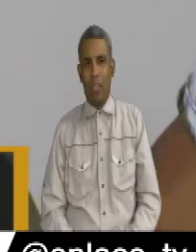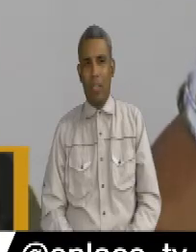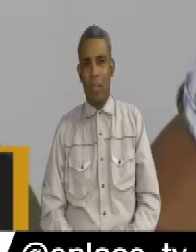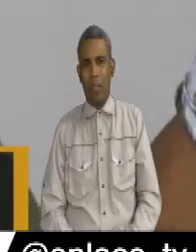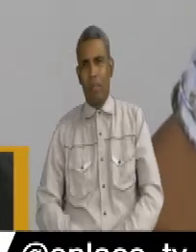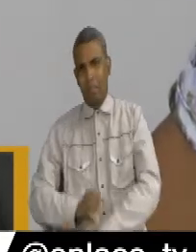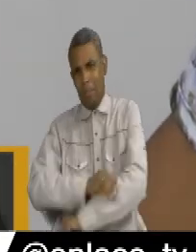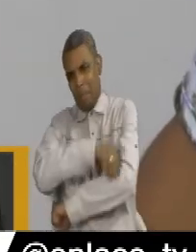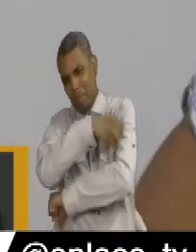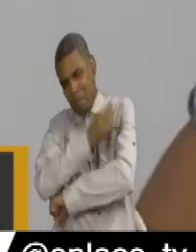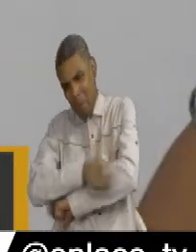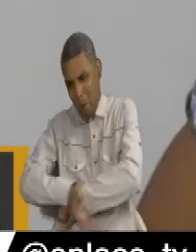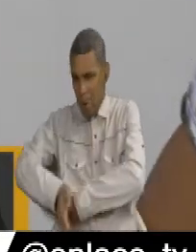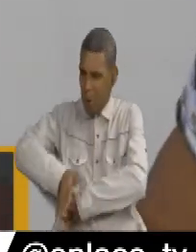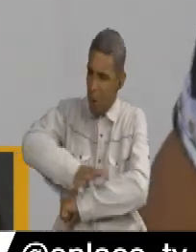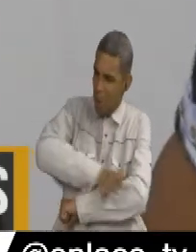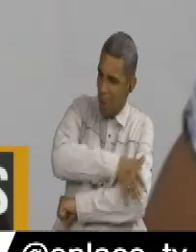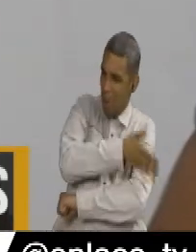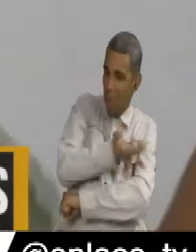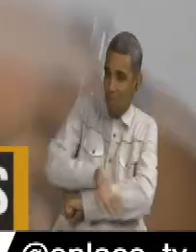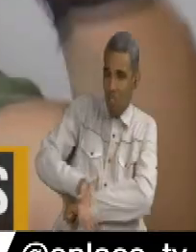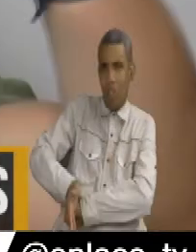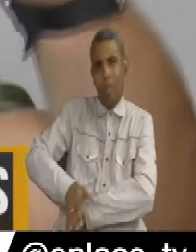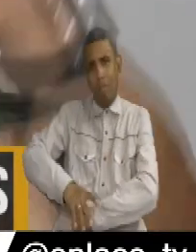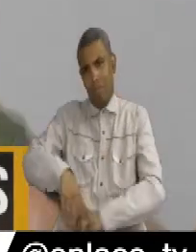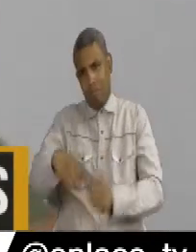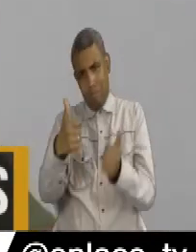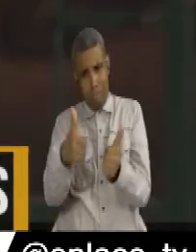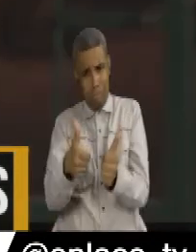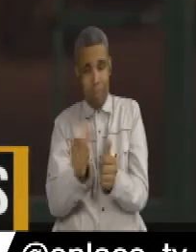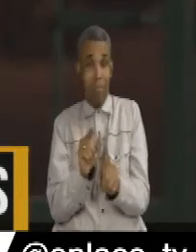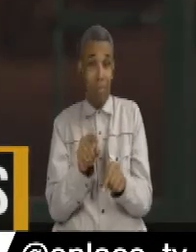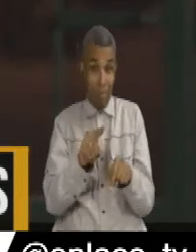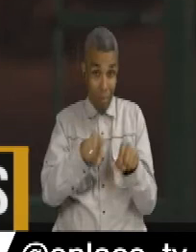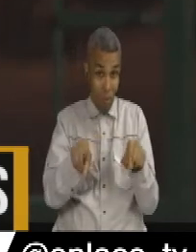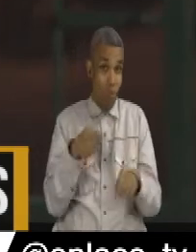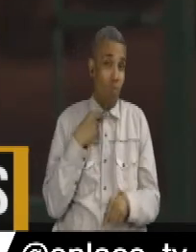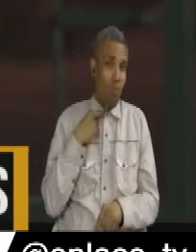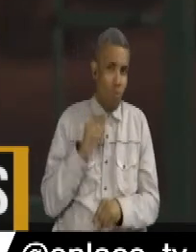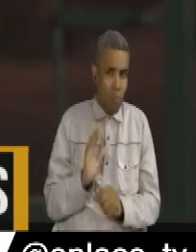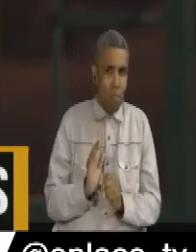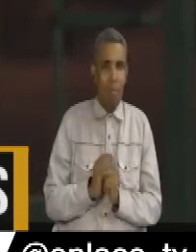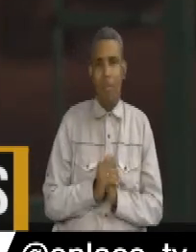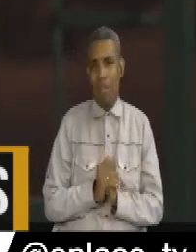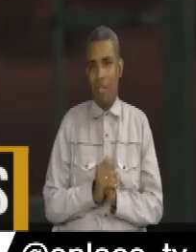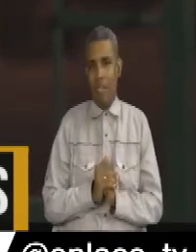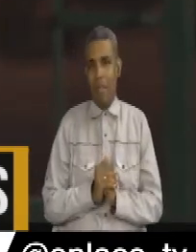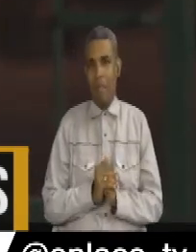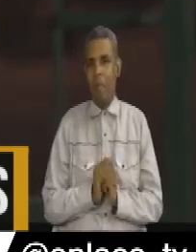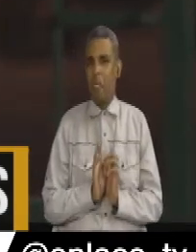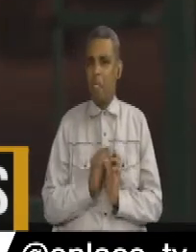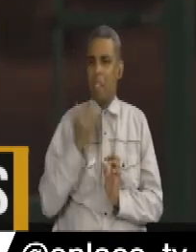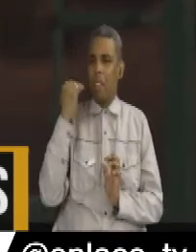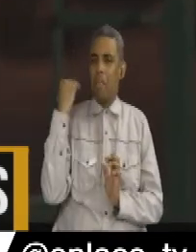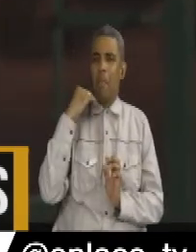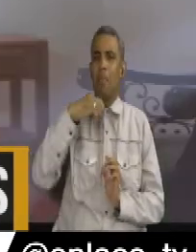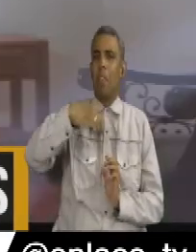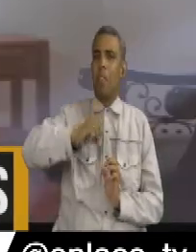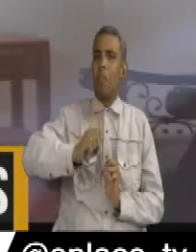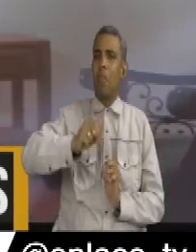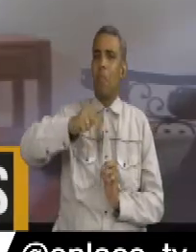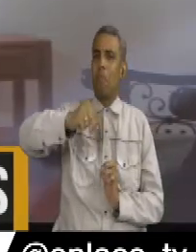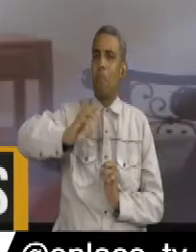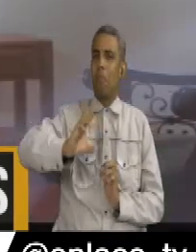de generaciones. O sea, que hay generaciones que ya crecieron con la música de Diomedes, de Poncho, de Rafael Orozco,